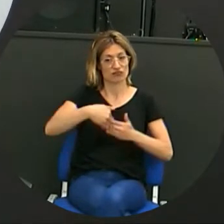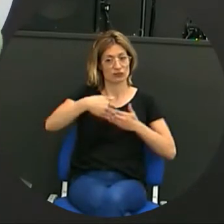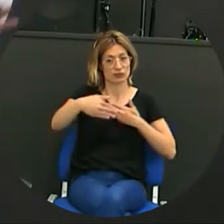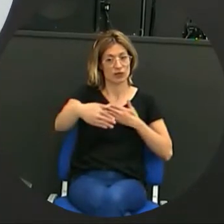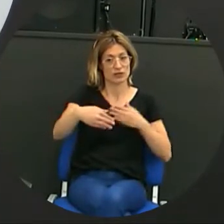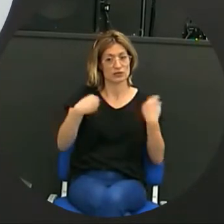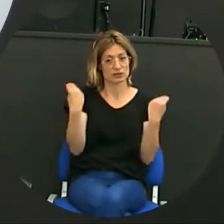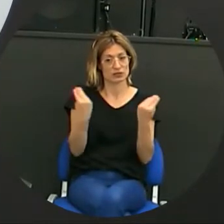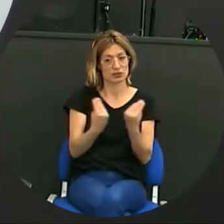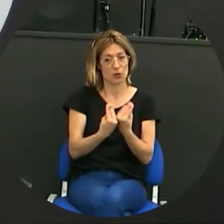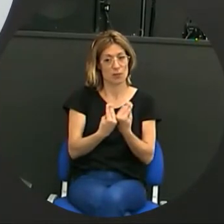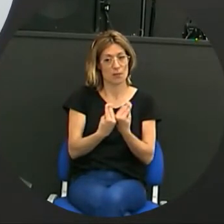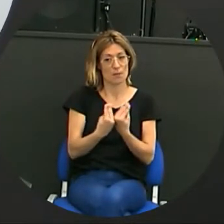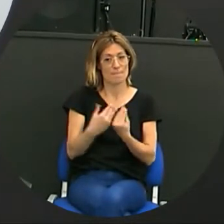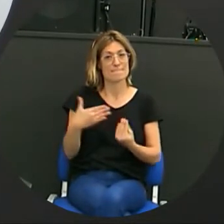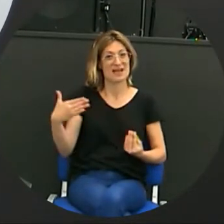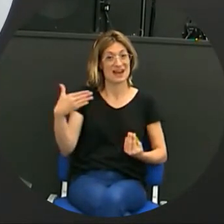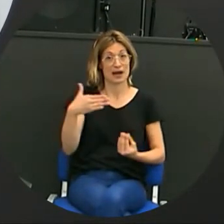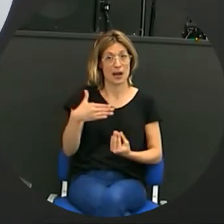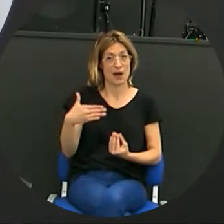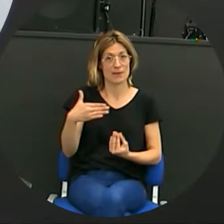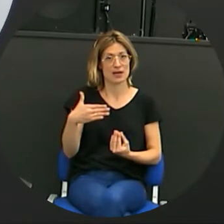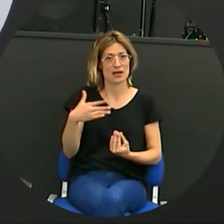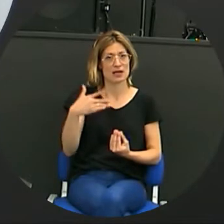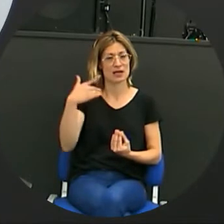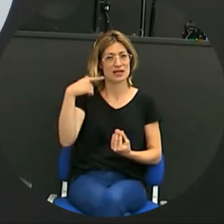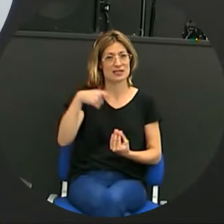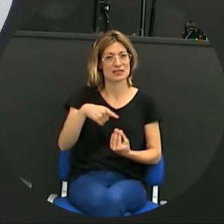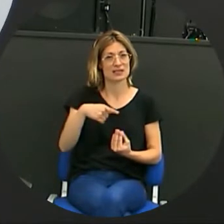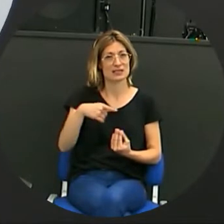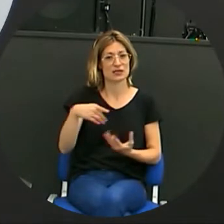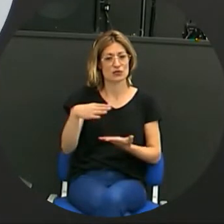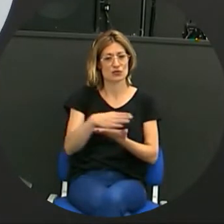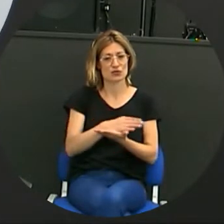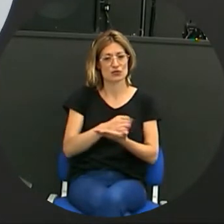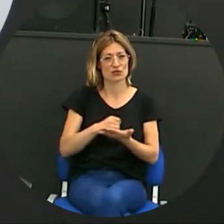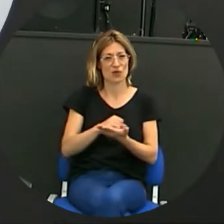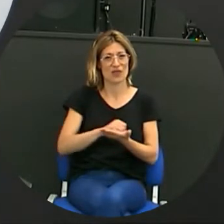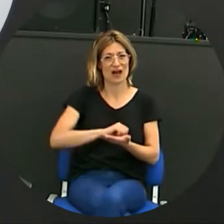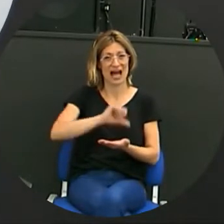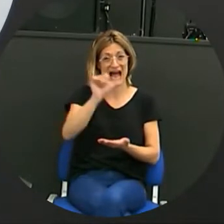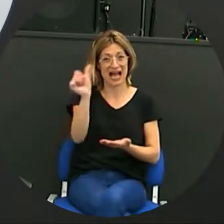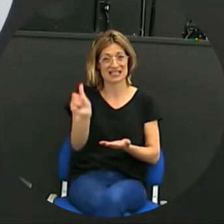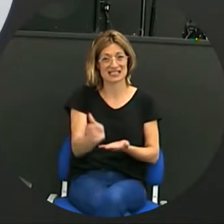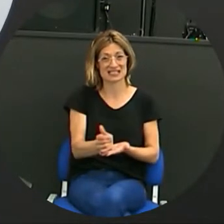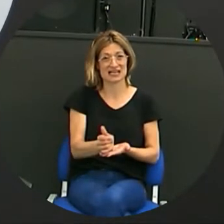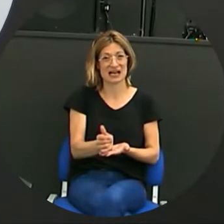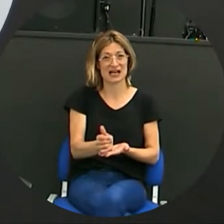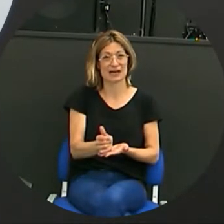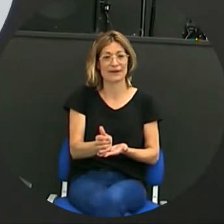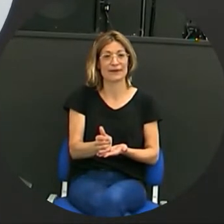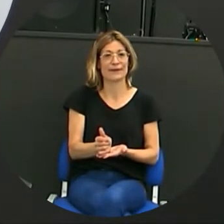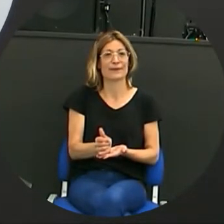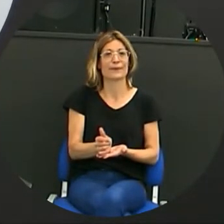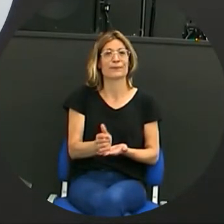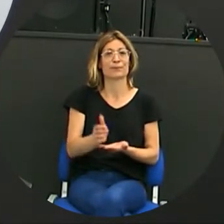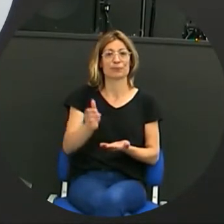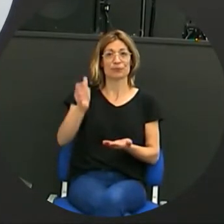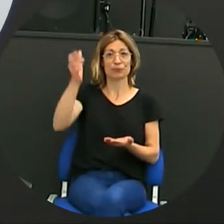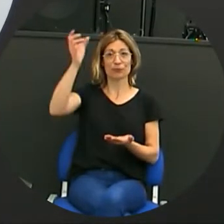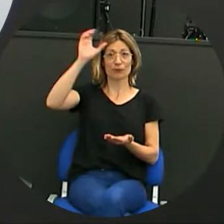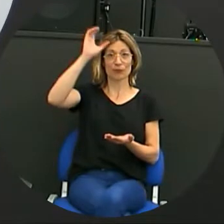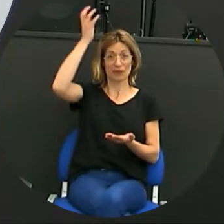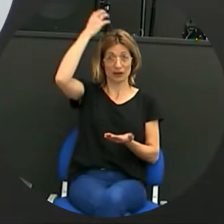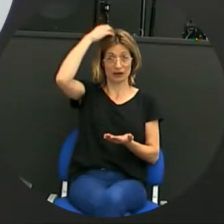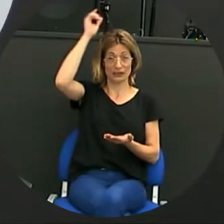que toda Asia escuchó la buena noticia. En toda Asia se estableció el reino de